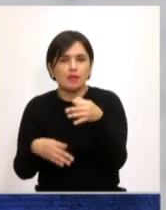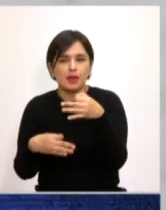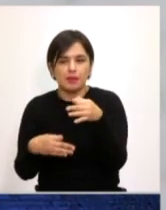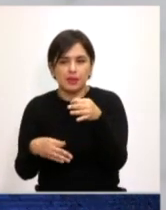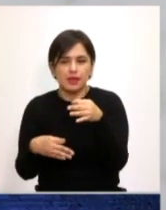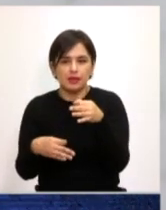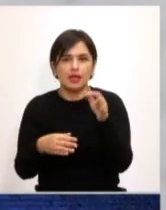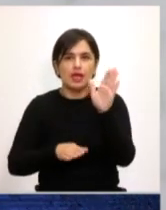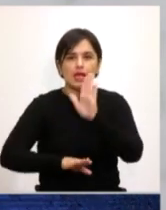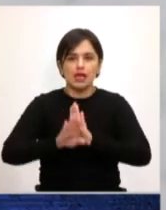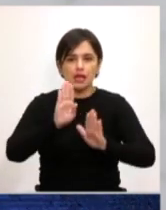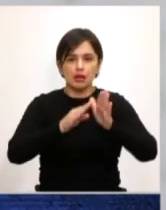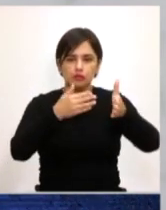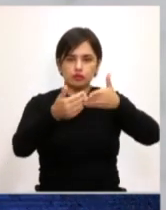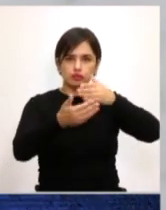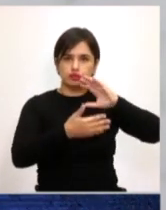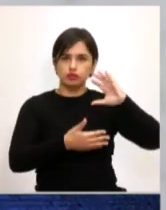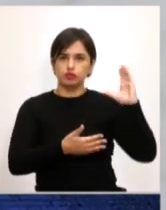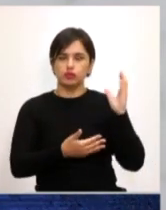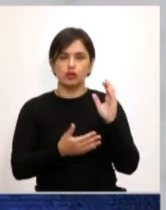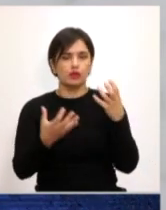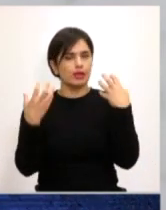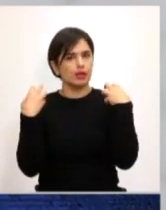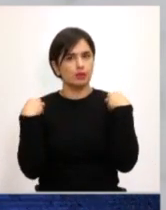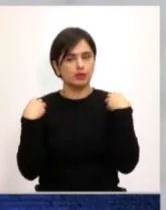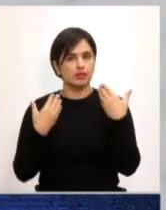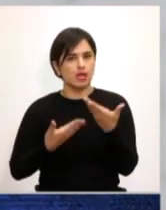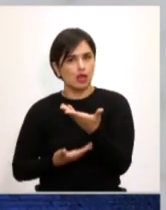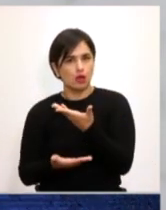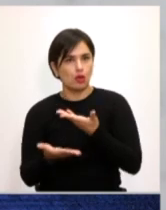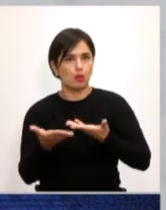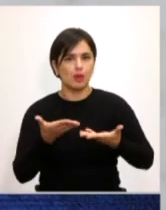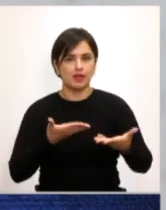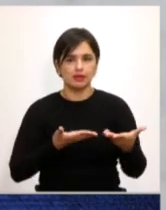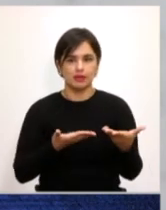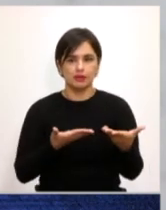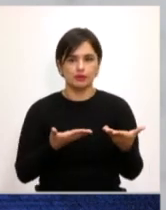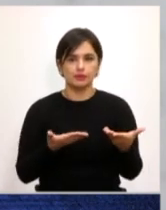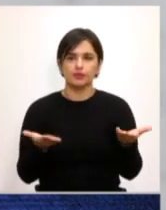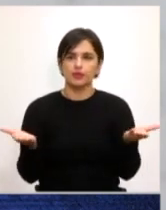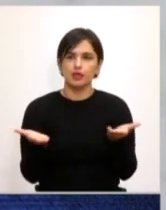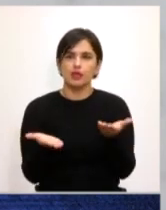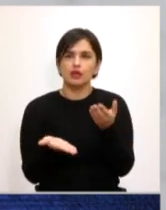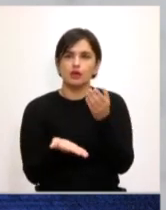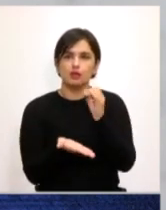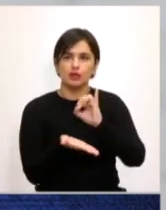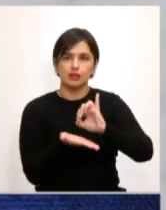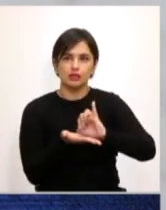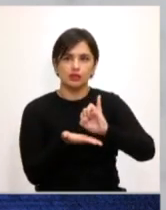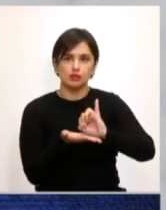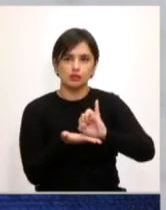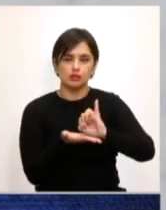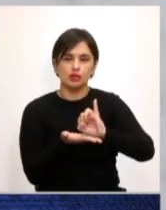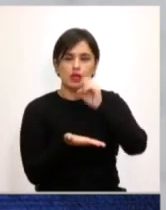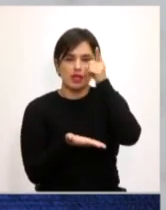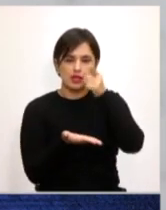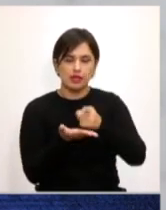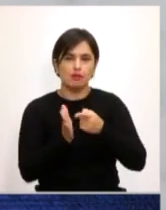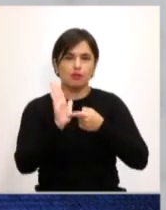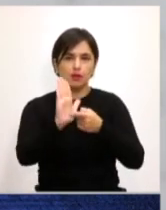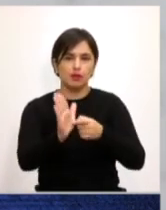La protección del medio ambiente es una responsabilidad compartida y como institución pública debemos dar el